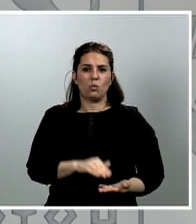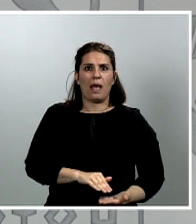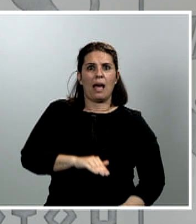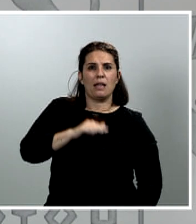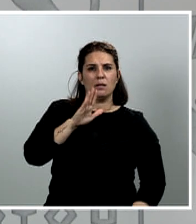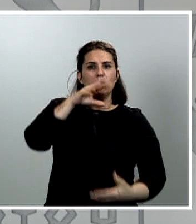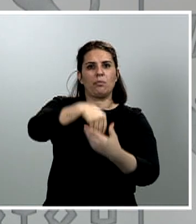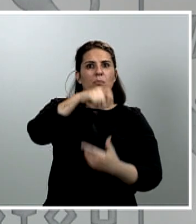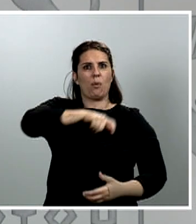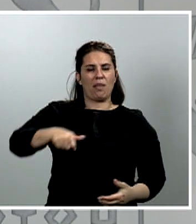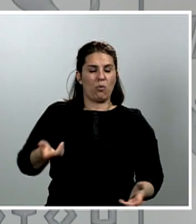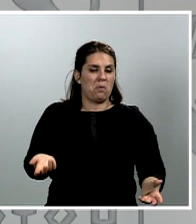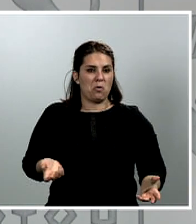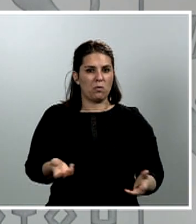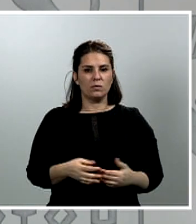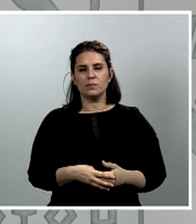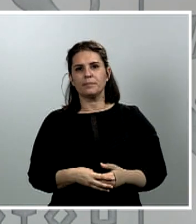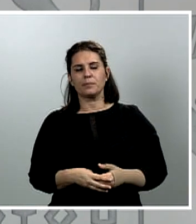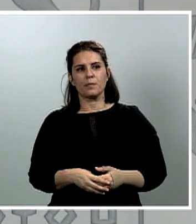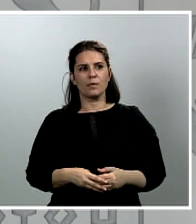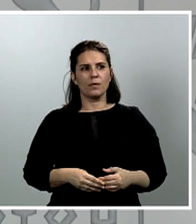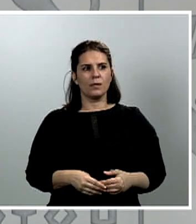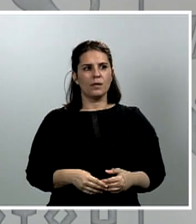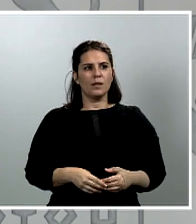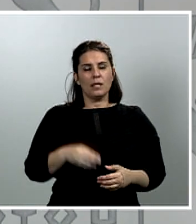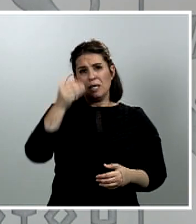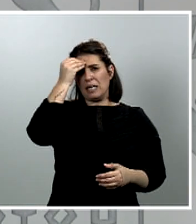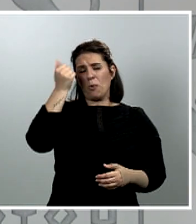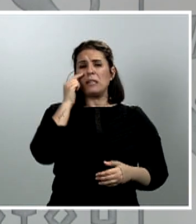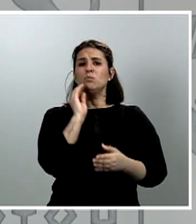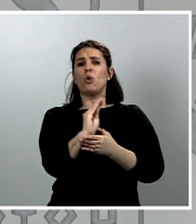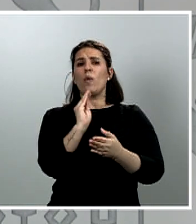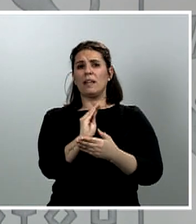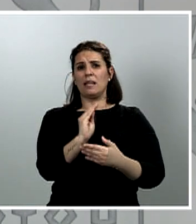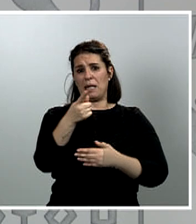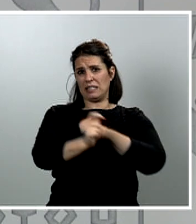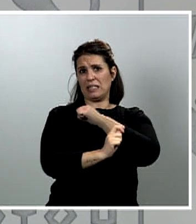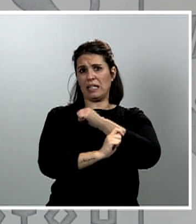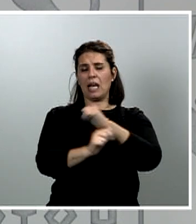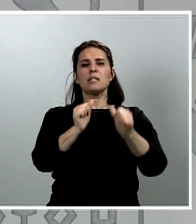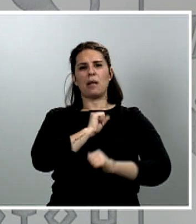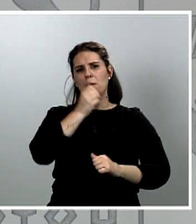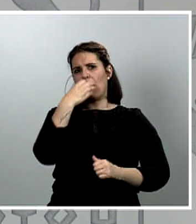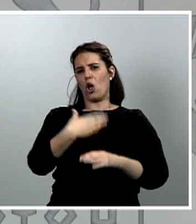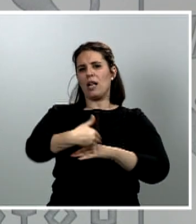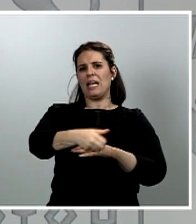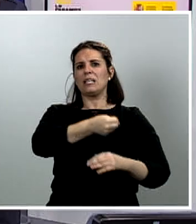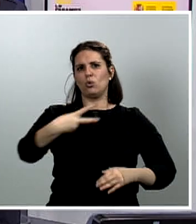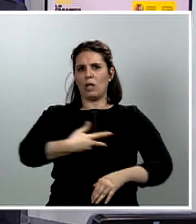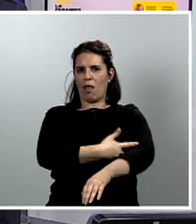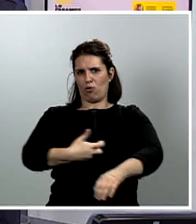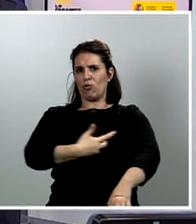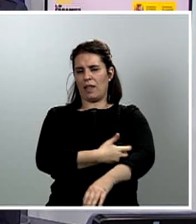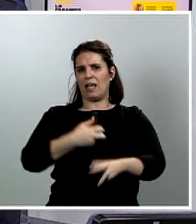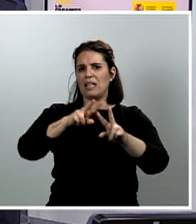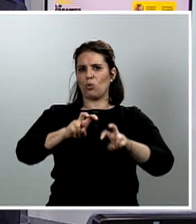población. Yo no creo que lo más prudente para plantear ese tipo de estrategias es esperar el resultado del estudio de seroprevalencia. Pues a